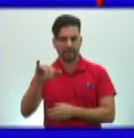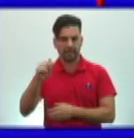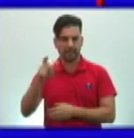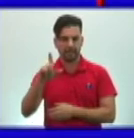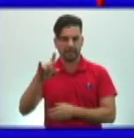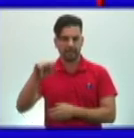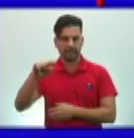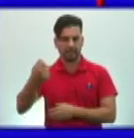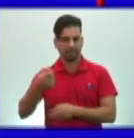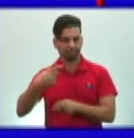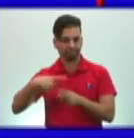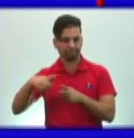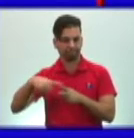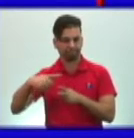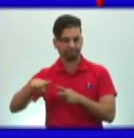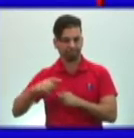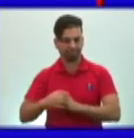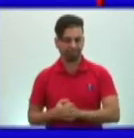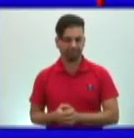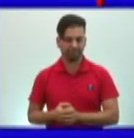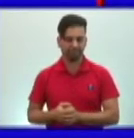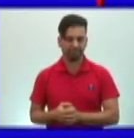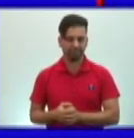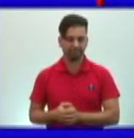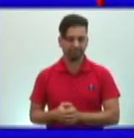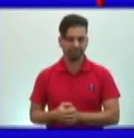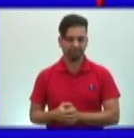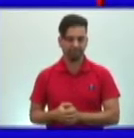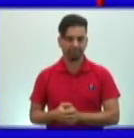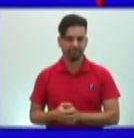Ustedes han encontrado en sus textos,